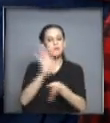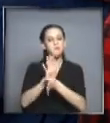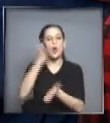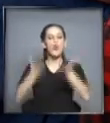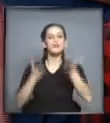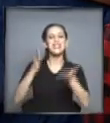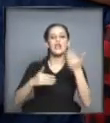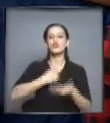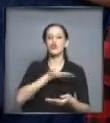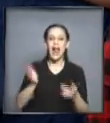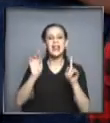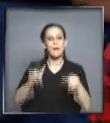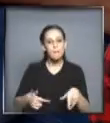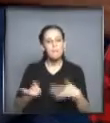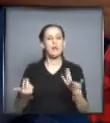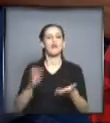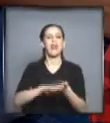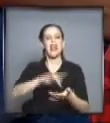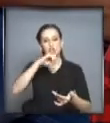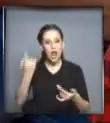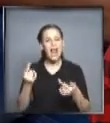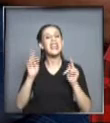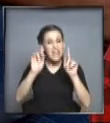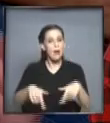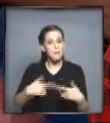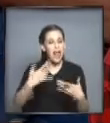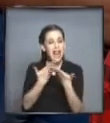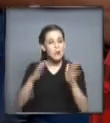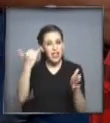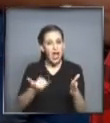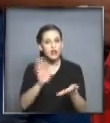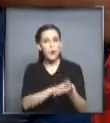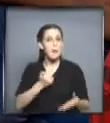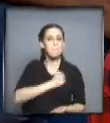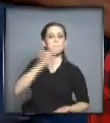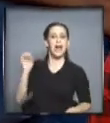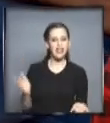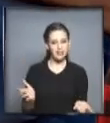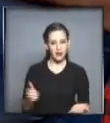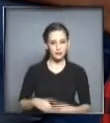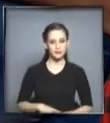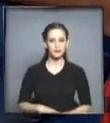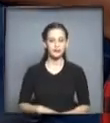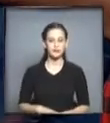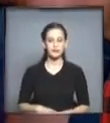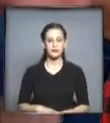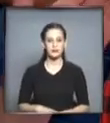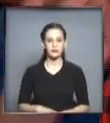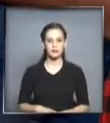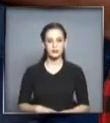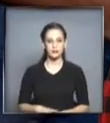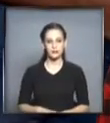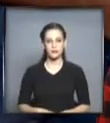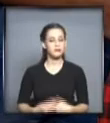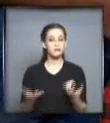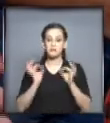nosotros la libertad también es soberanía nacional. Para nosotros eso también es la libertad, la patria. ¿Quién preferís que te conteste? ¿Querés que las chicas, el varón?